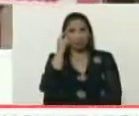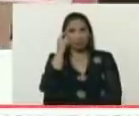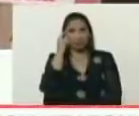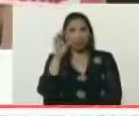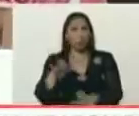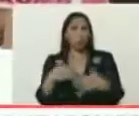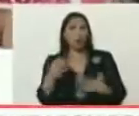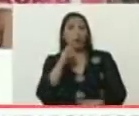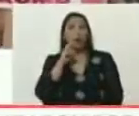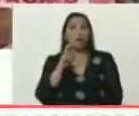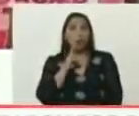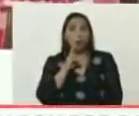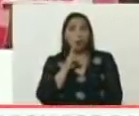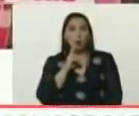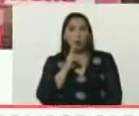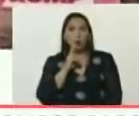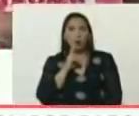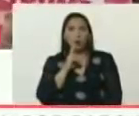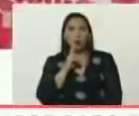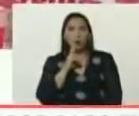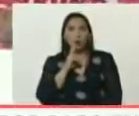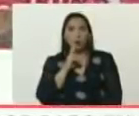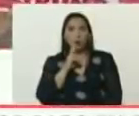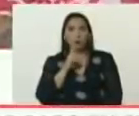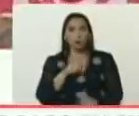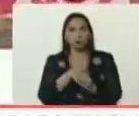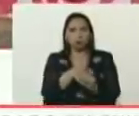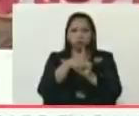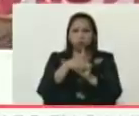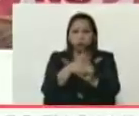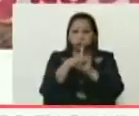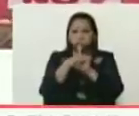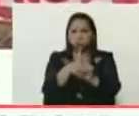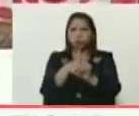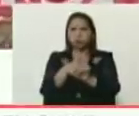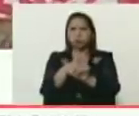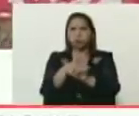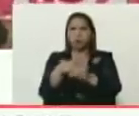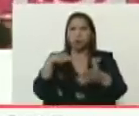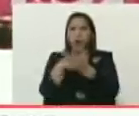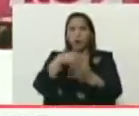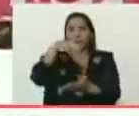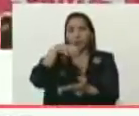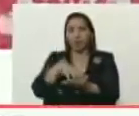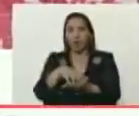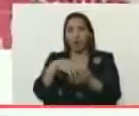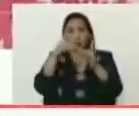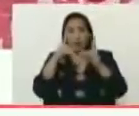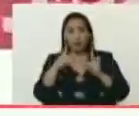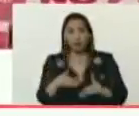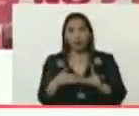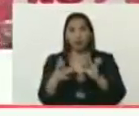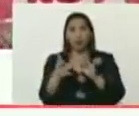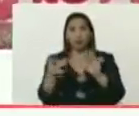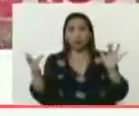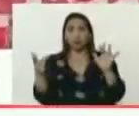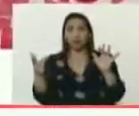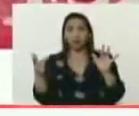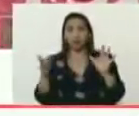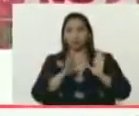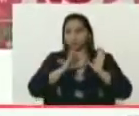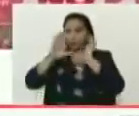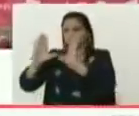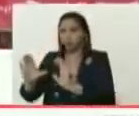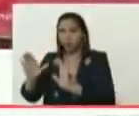Cuando Evo Morales, forzado por las circunstancias y por el golpe de Estado, decide separarse del cargo, se